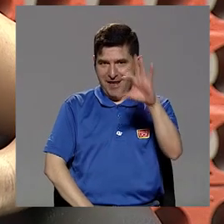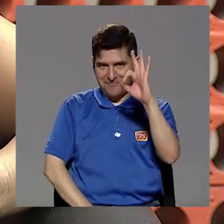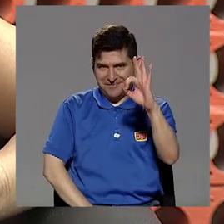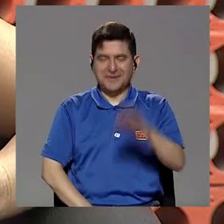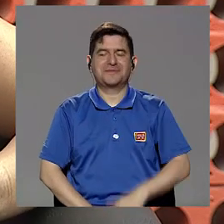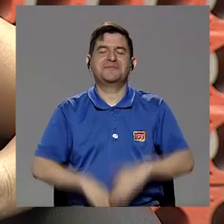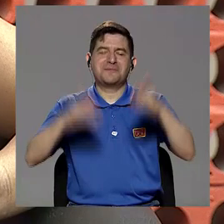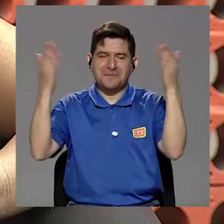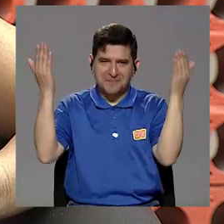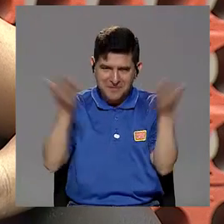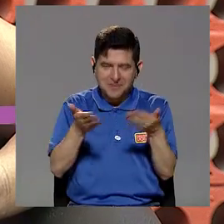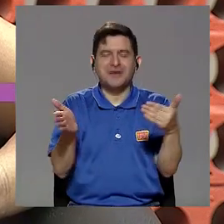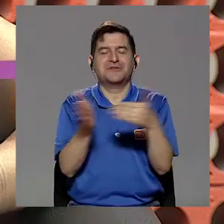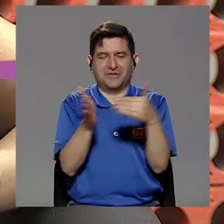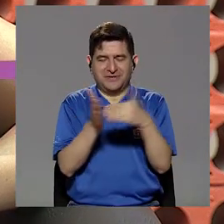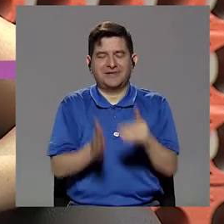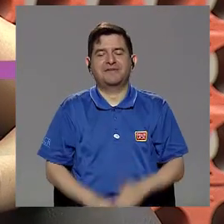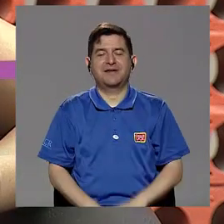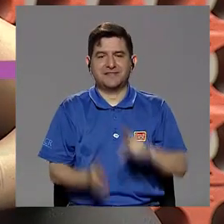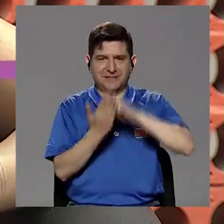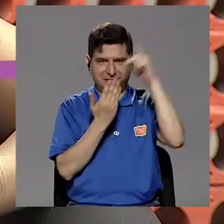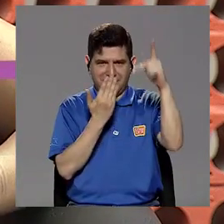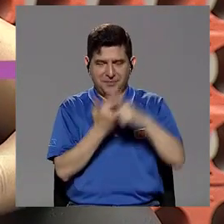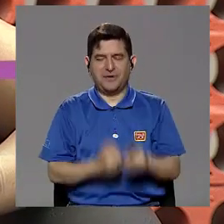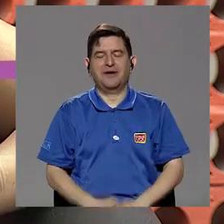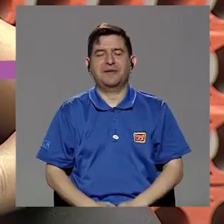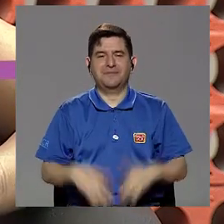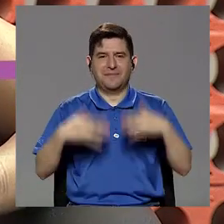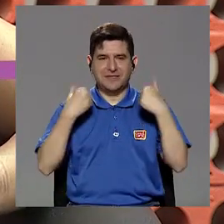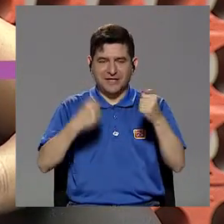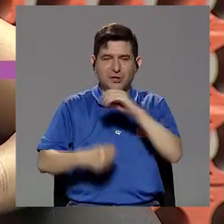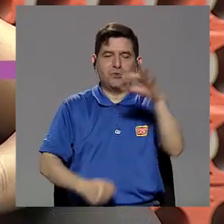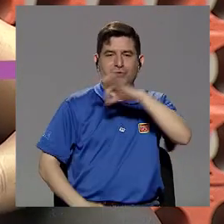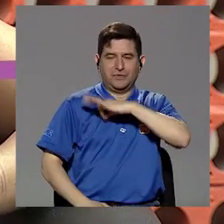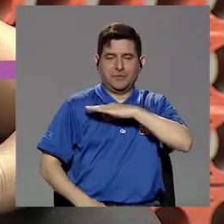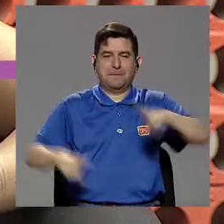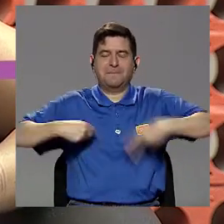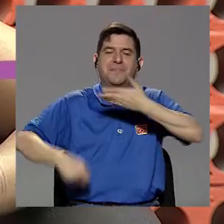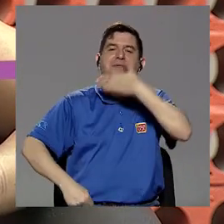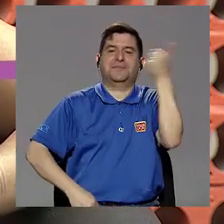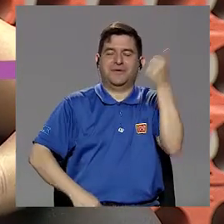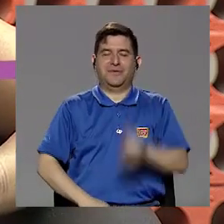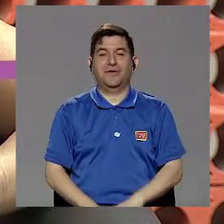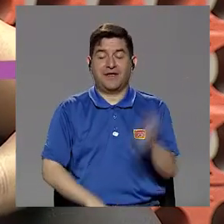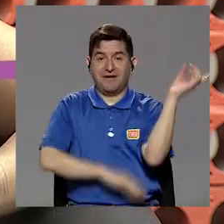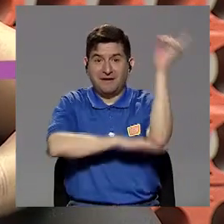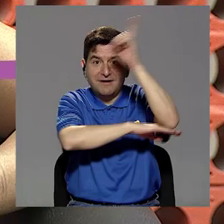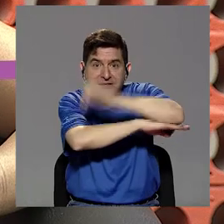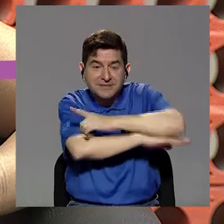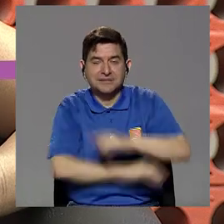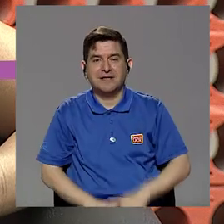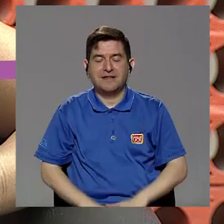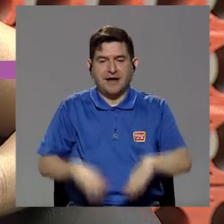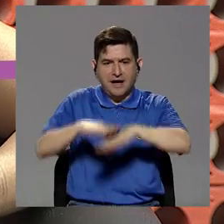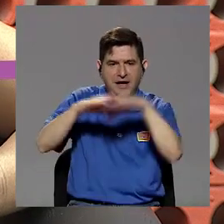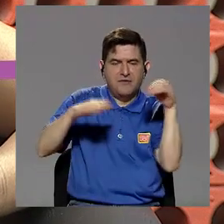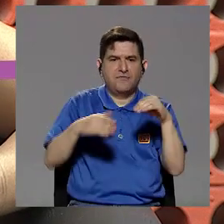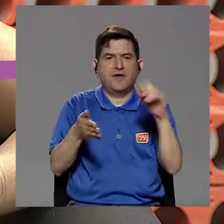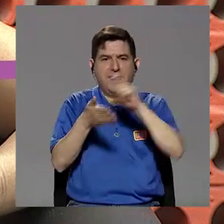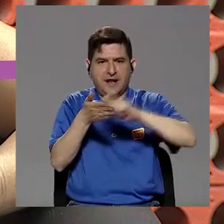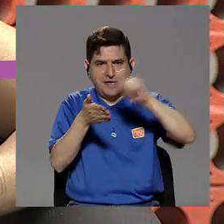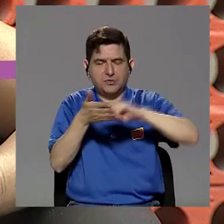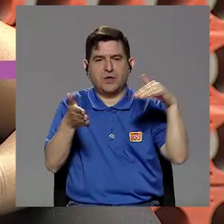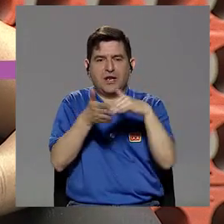Hola, ¿qué tal? Bienvenidos y bienvenidas una vez más a su programa de Salud y Bienestar Vivir Mejor. El día de hoy desde las afueras